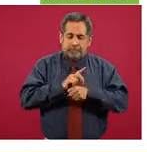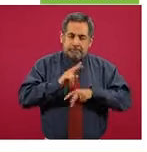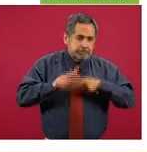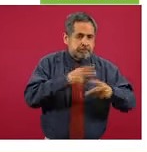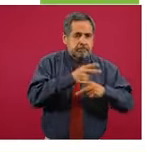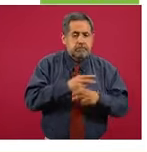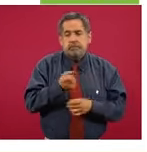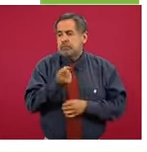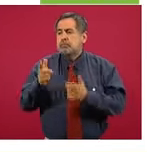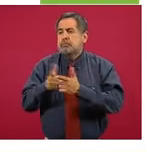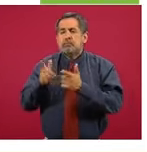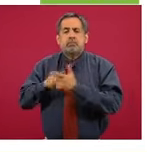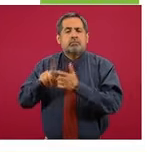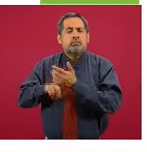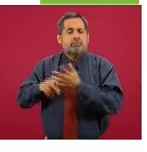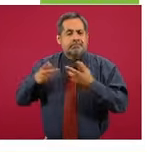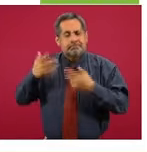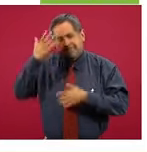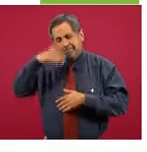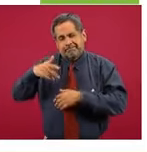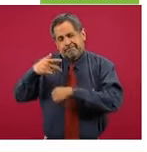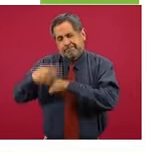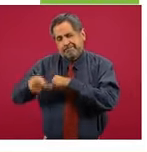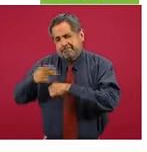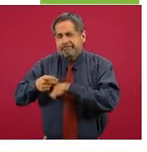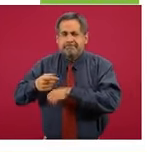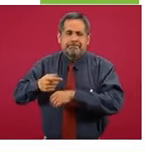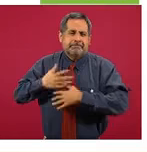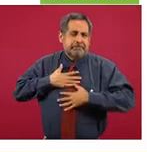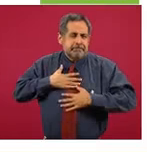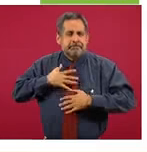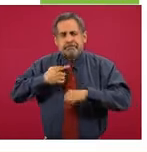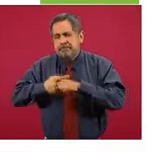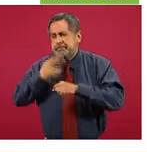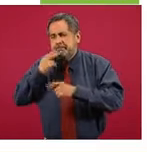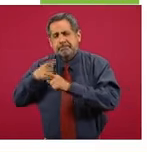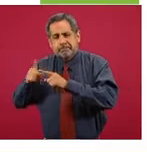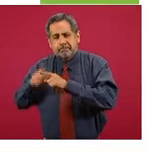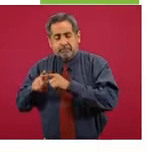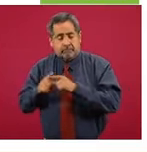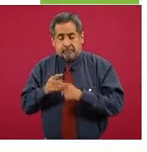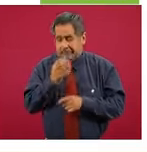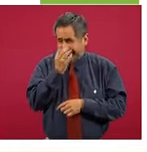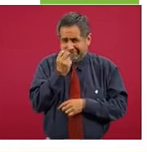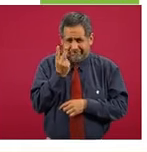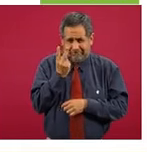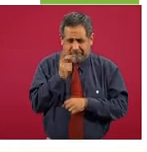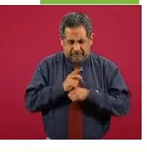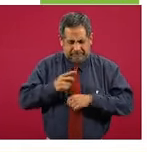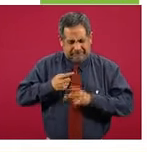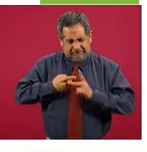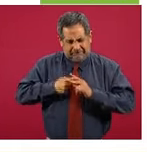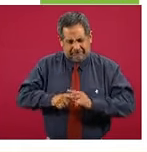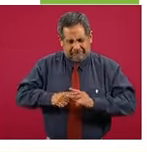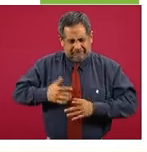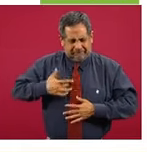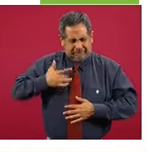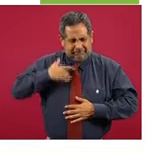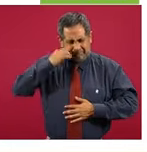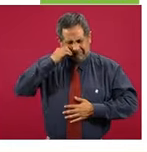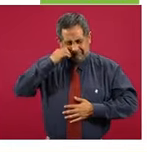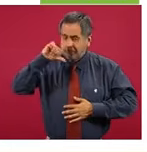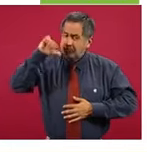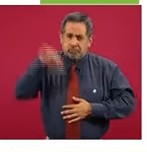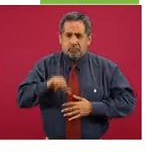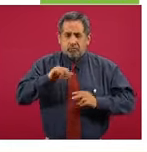en los grupos de riesgo que ya hemos definido extensamente. El tener estos 2 días de inicio, desde que iniciaron síntomas para buscar atención, eso